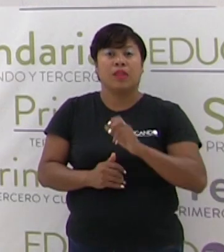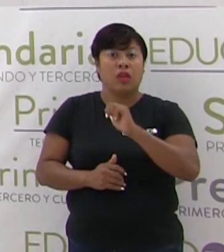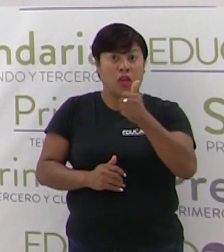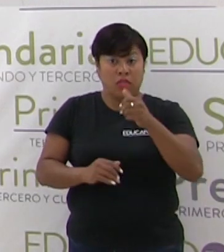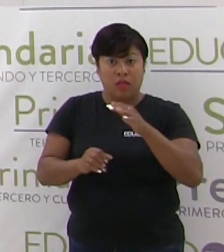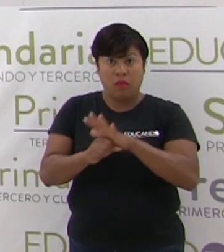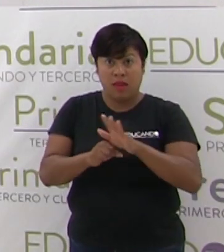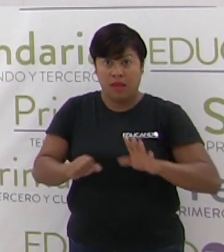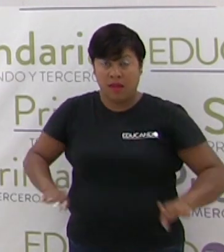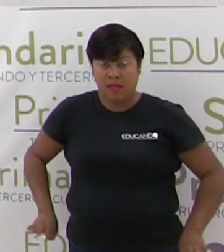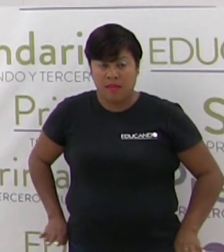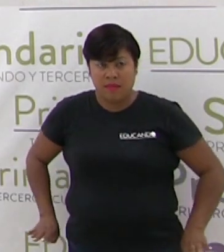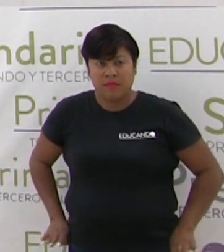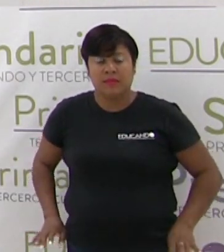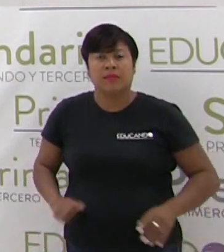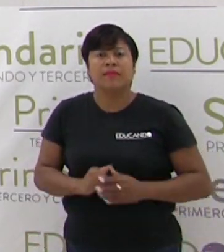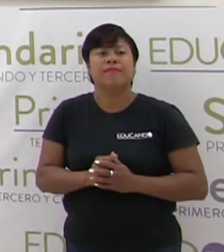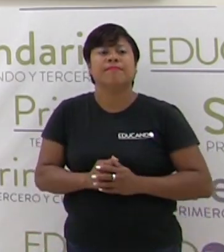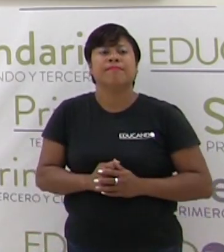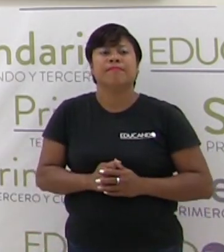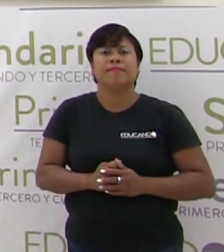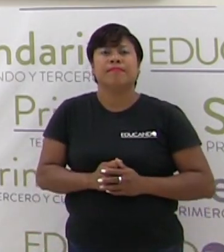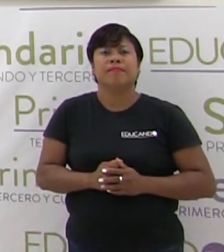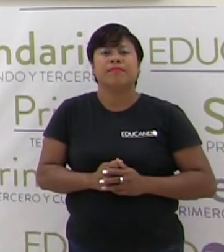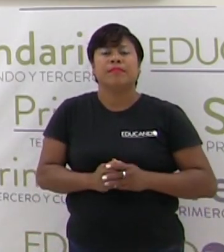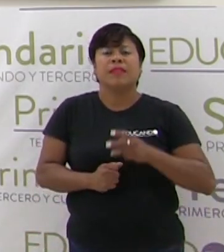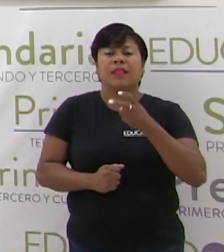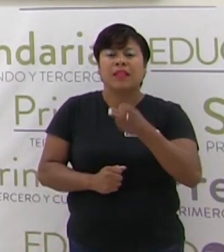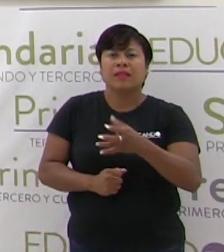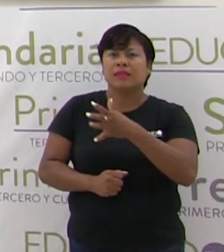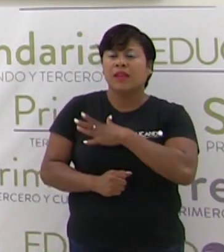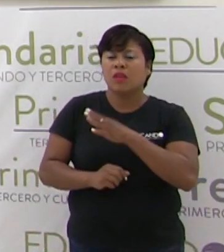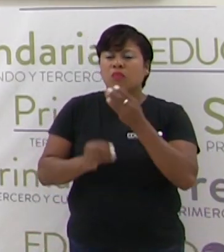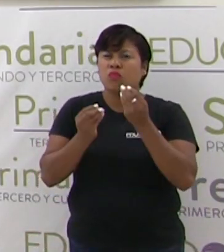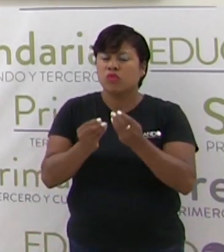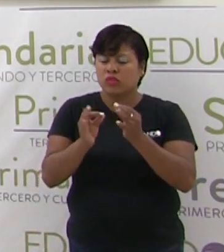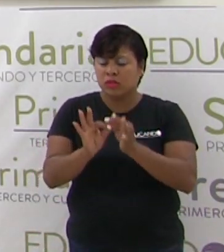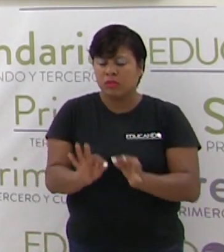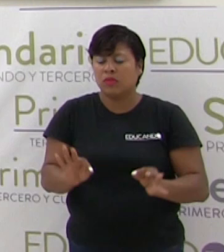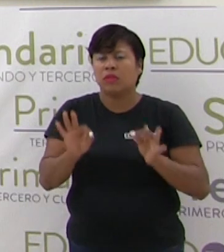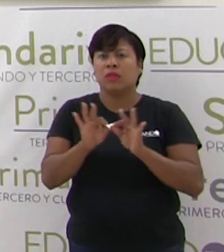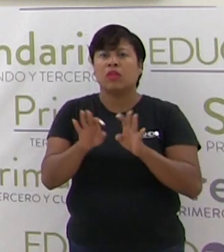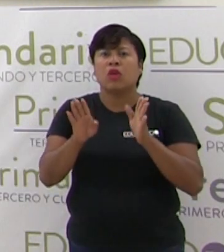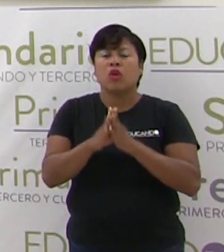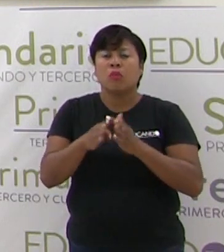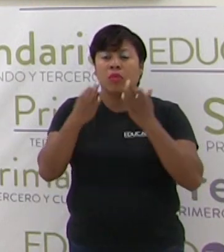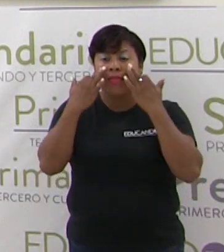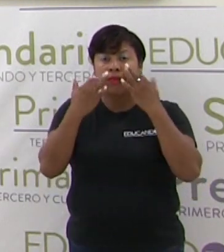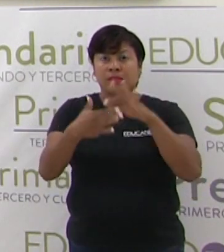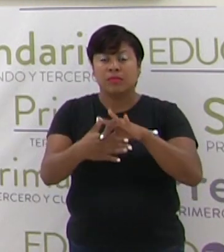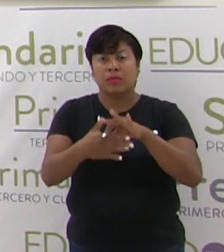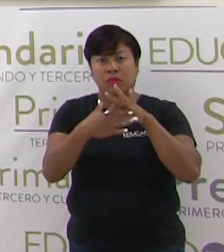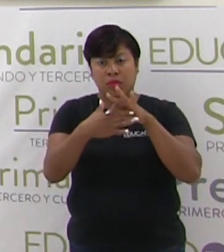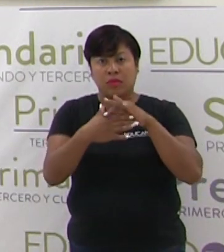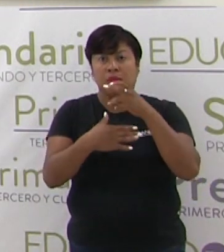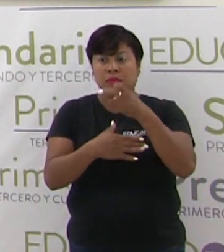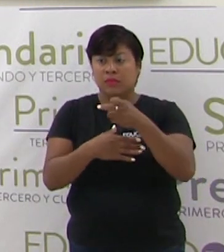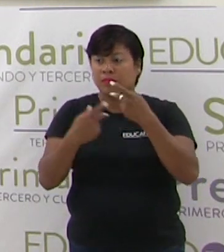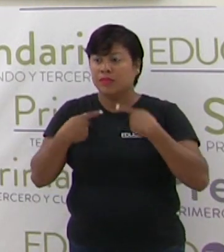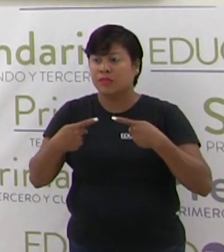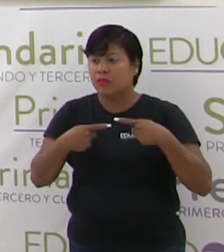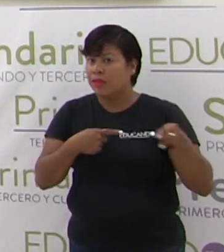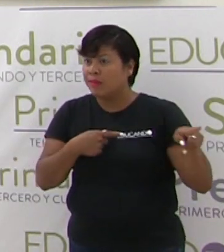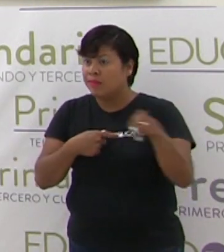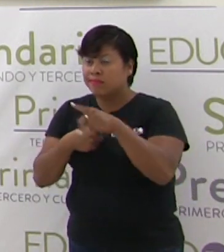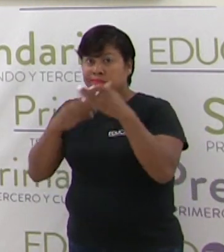Otra de las características es que se da mucha importancia al testimonio de